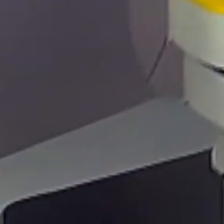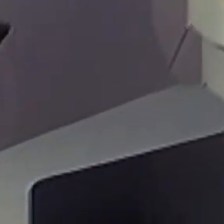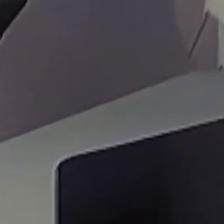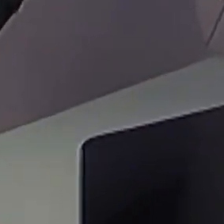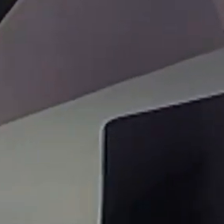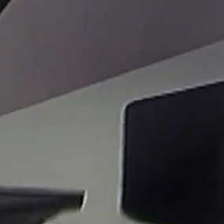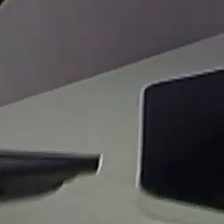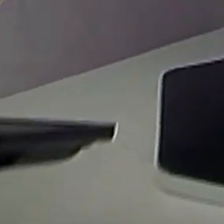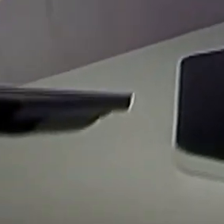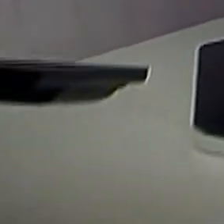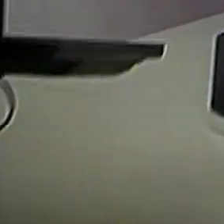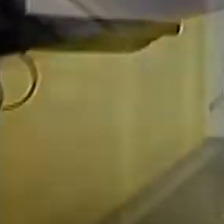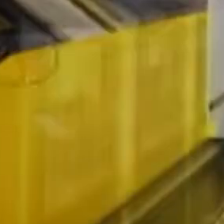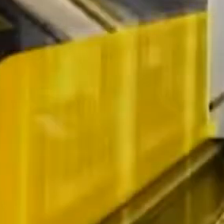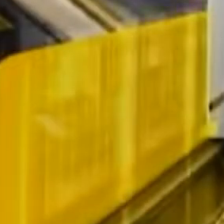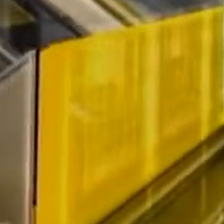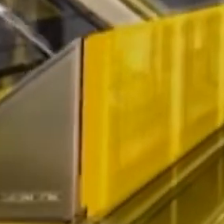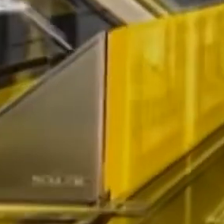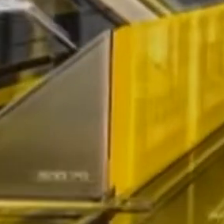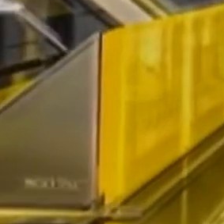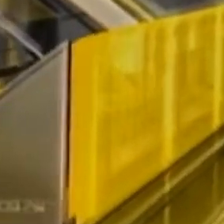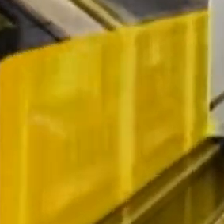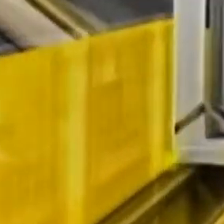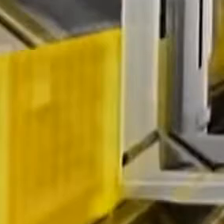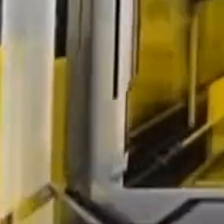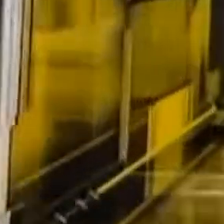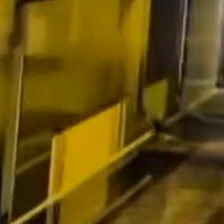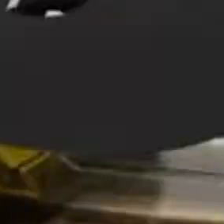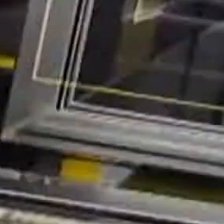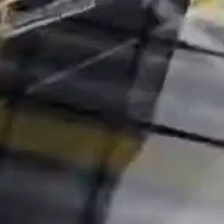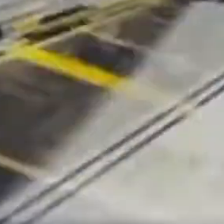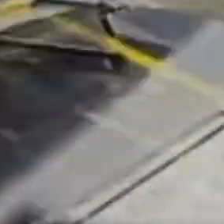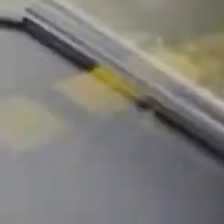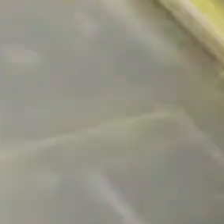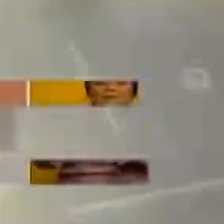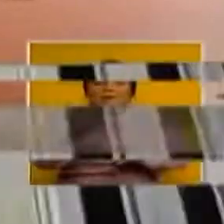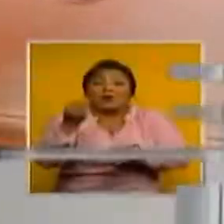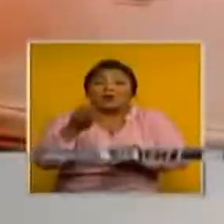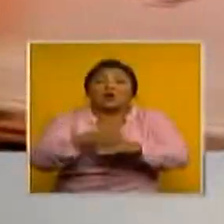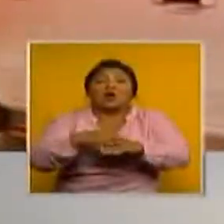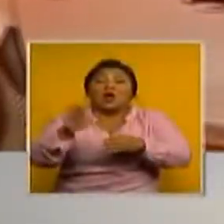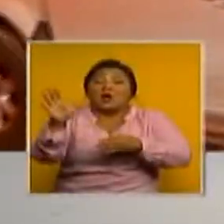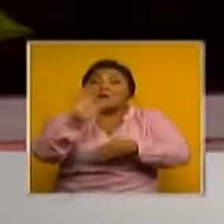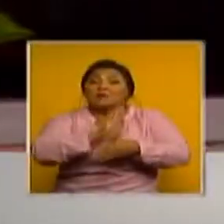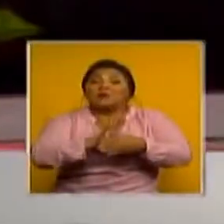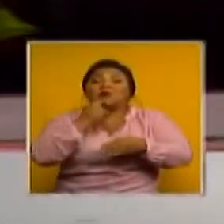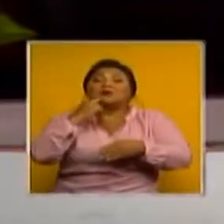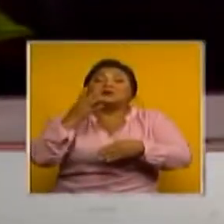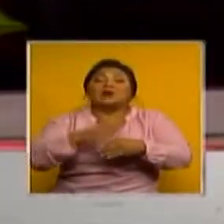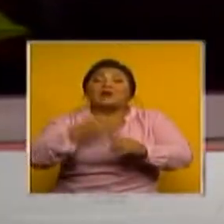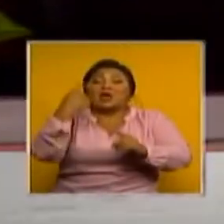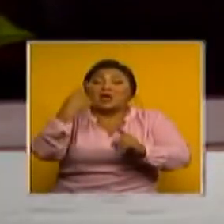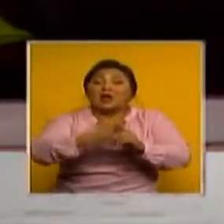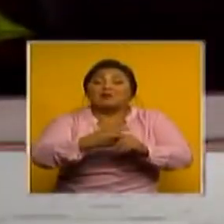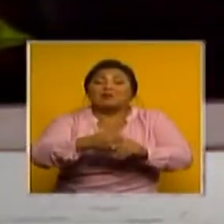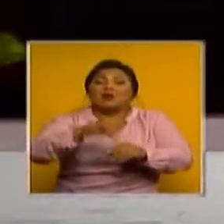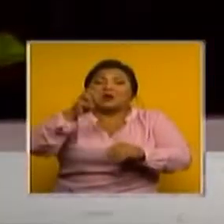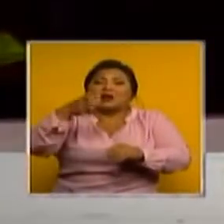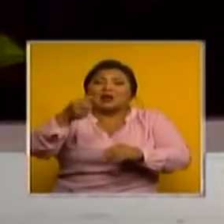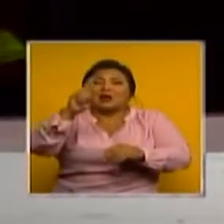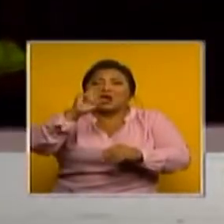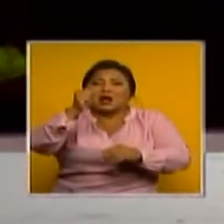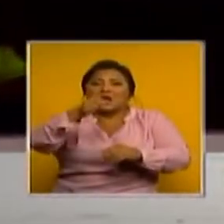Más adelante les tendremos los pormenores de la menor presuntamente abusada en el mercado de la